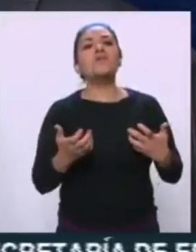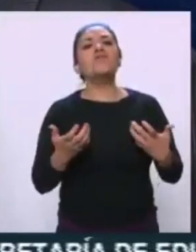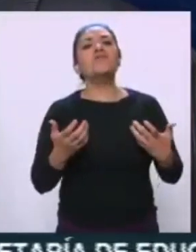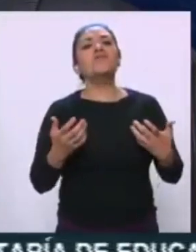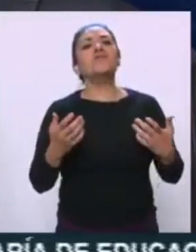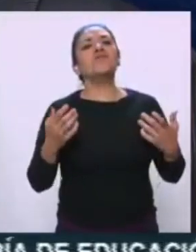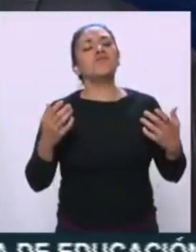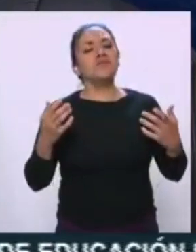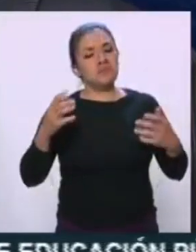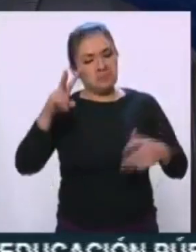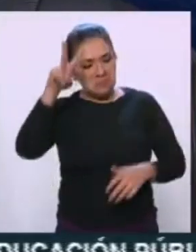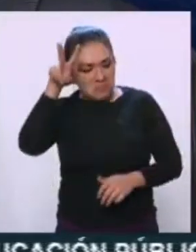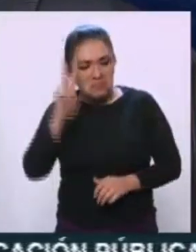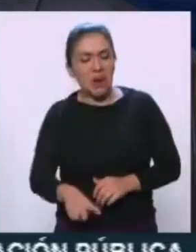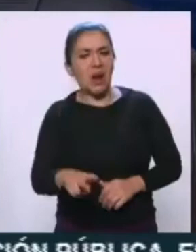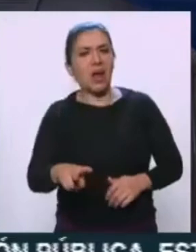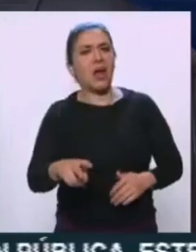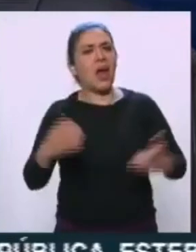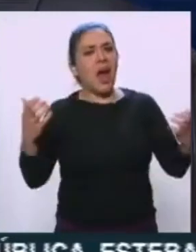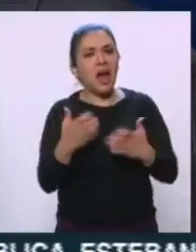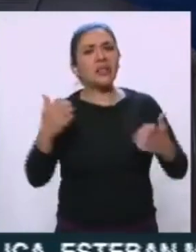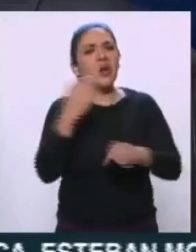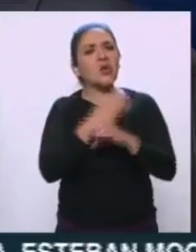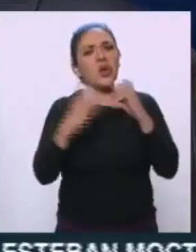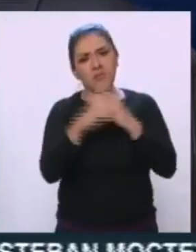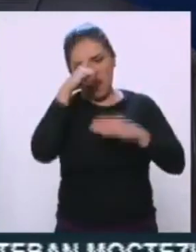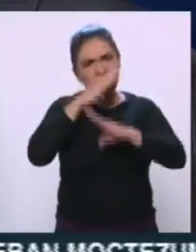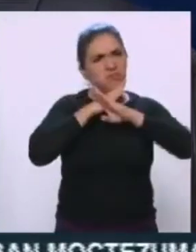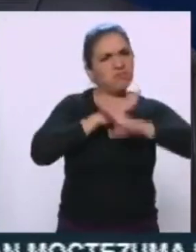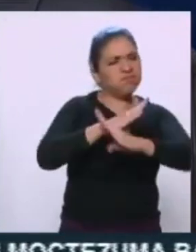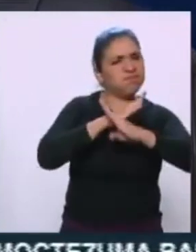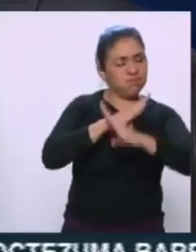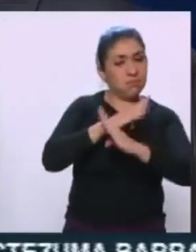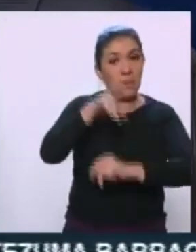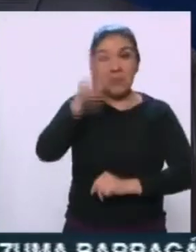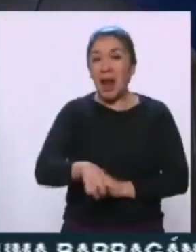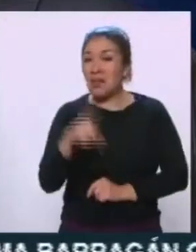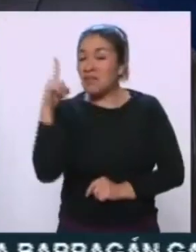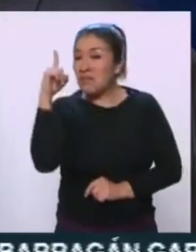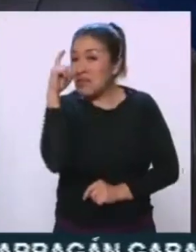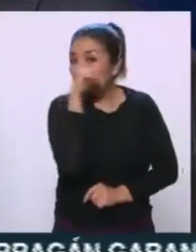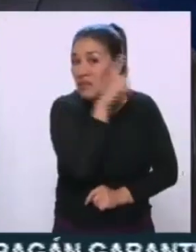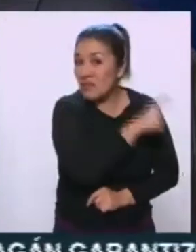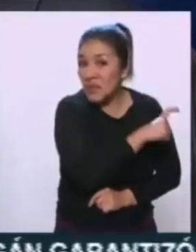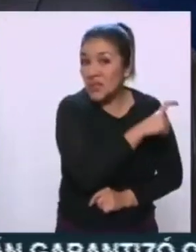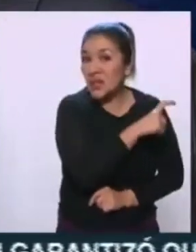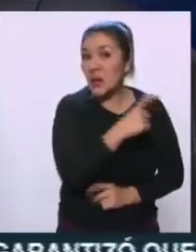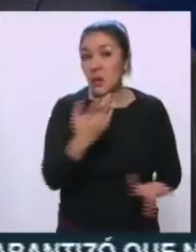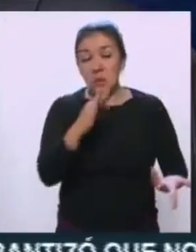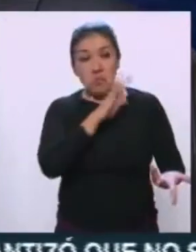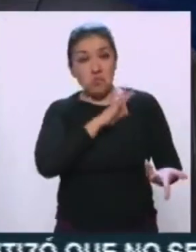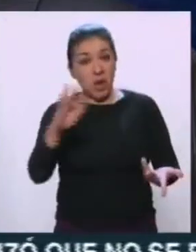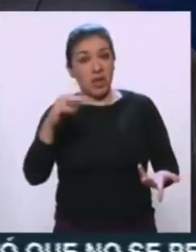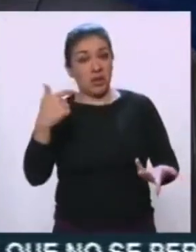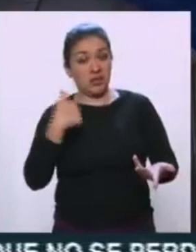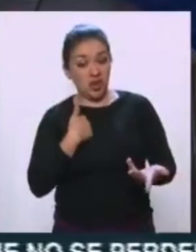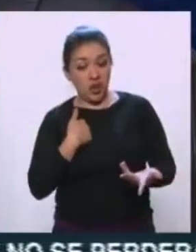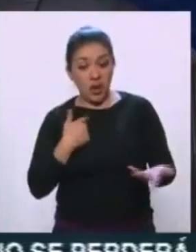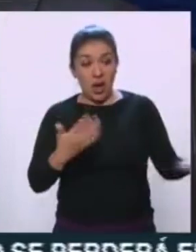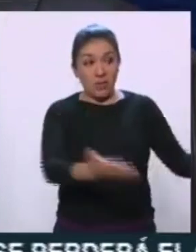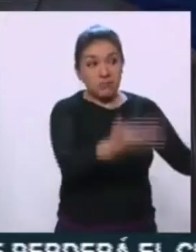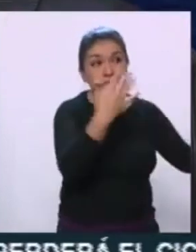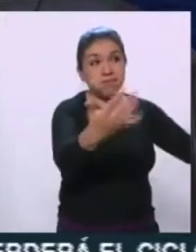a llevar a cabo acciones de resistencia civil. Difícilmente podríamos levantar a